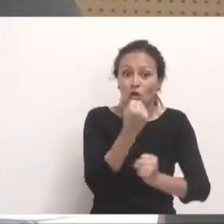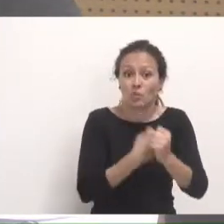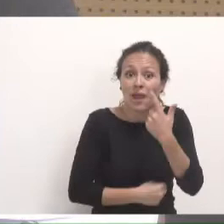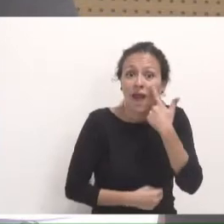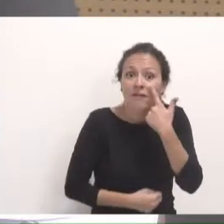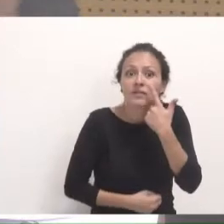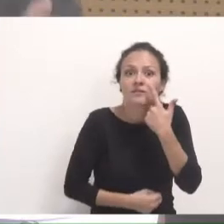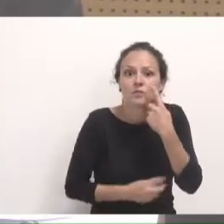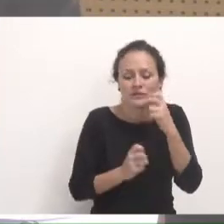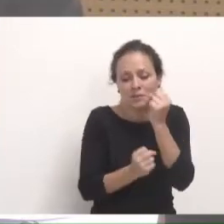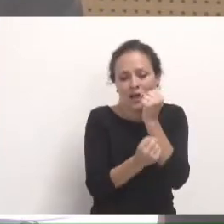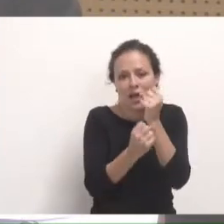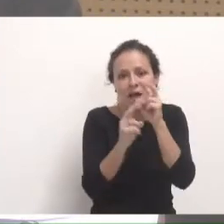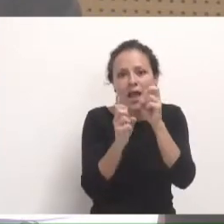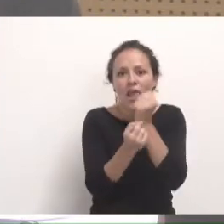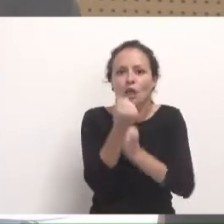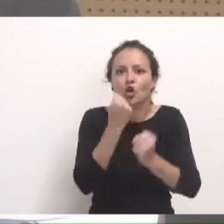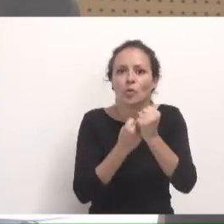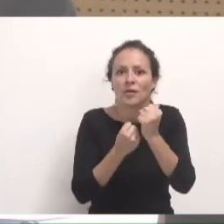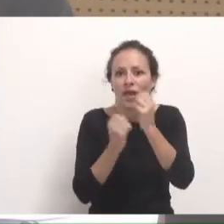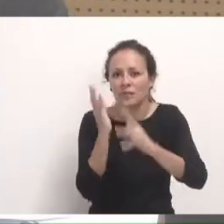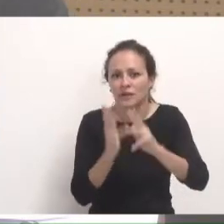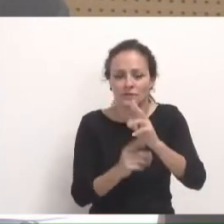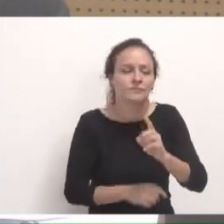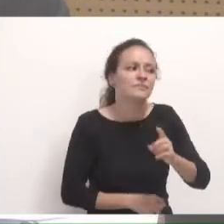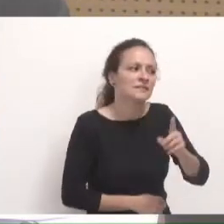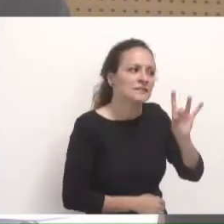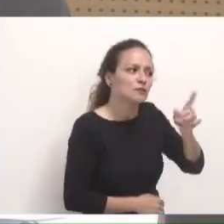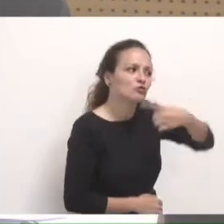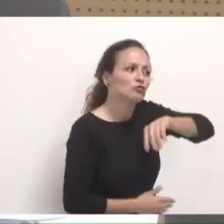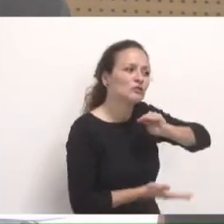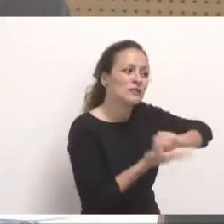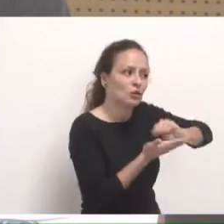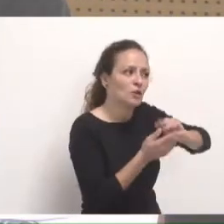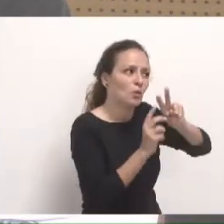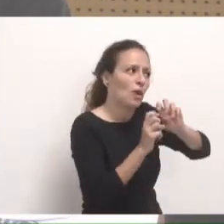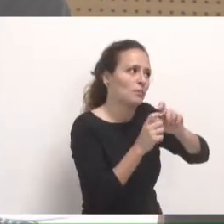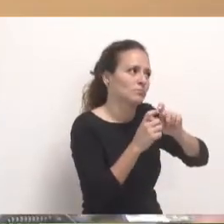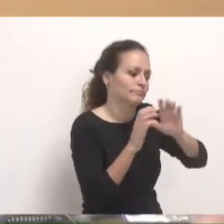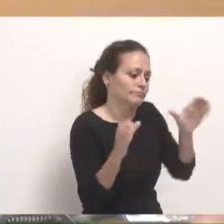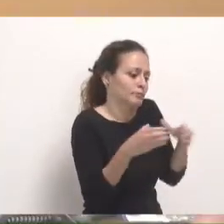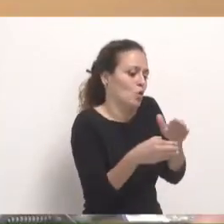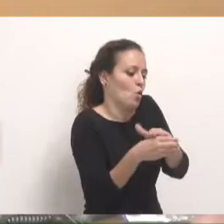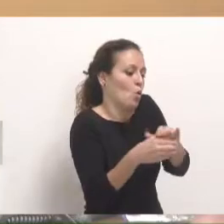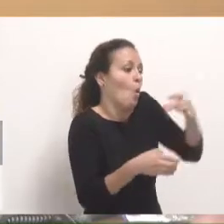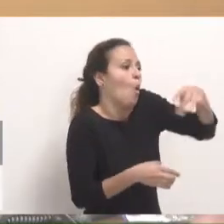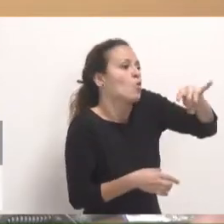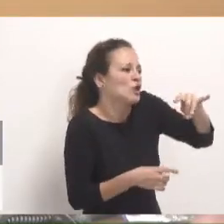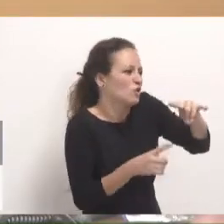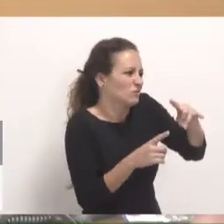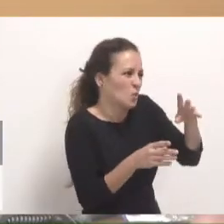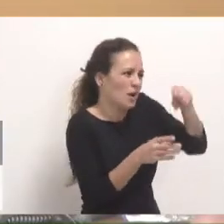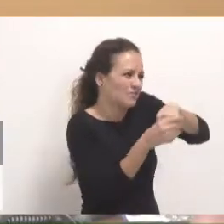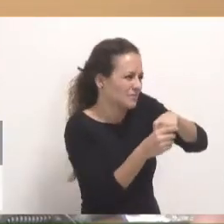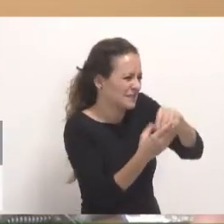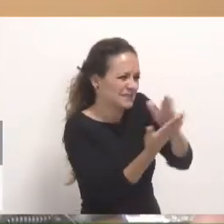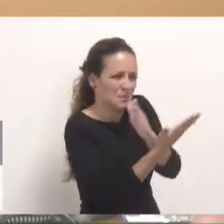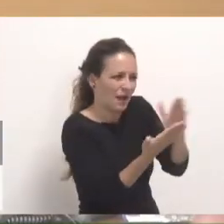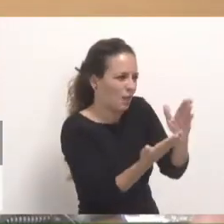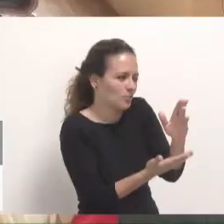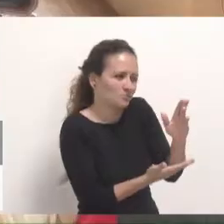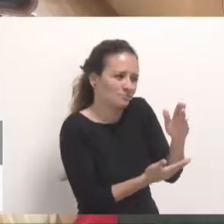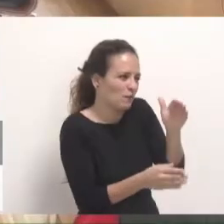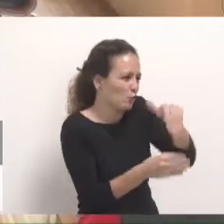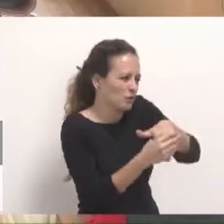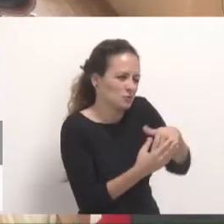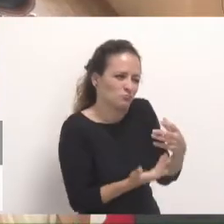por economía administrativa. Desde la Secretaría se entiende que hacer el dispositivo único, en este caso, no cabría la votación por separado. Si